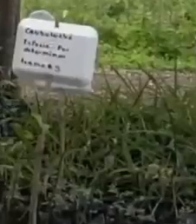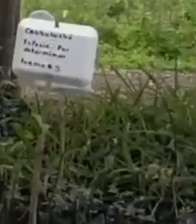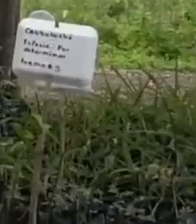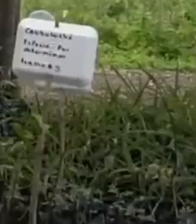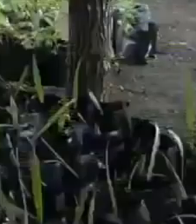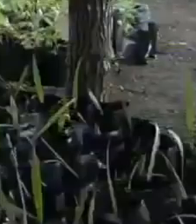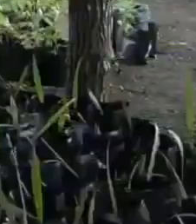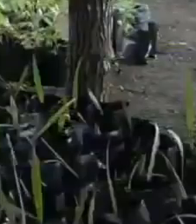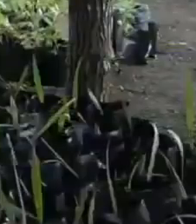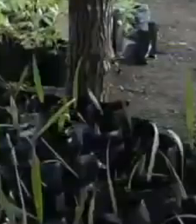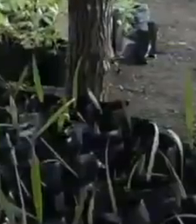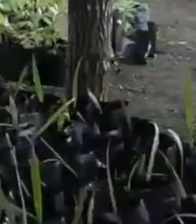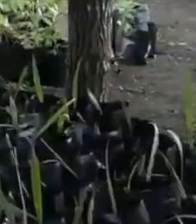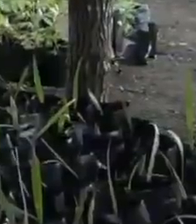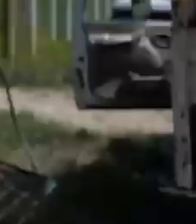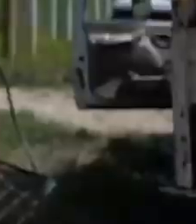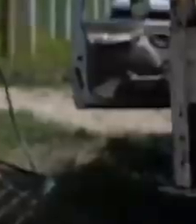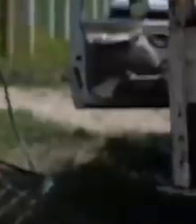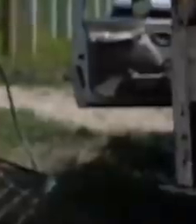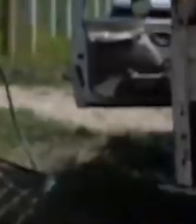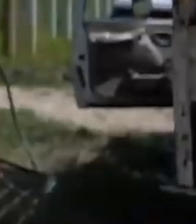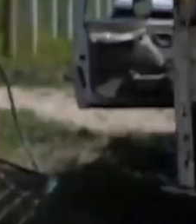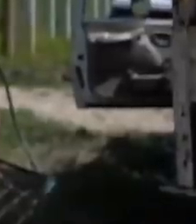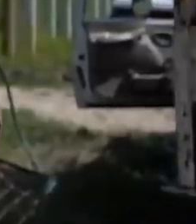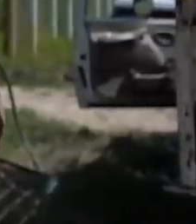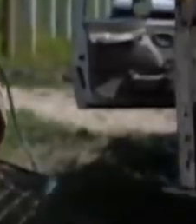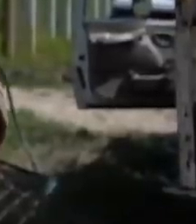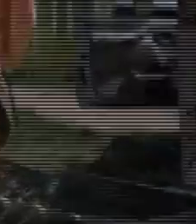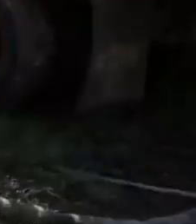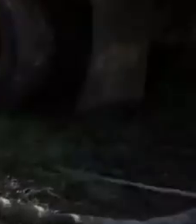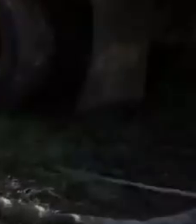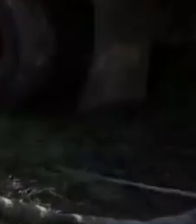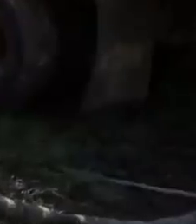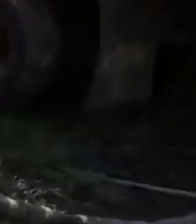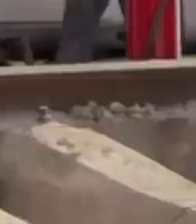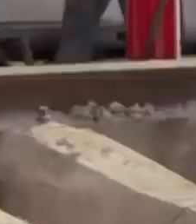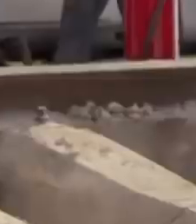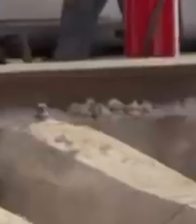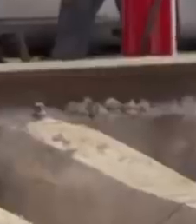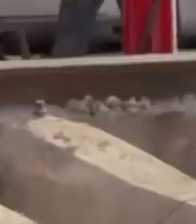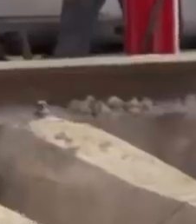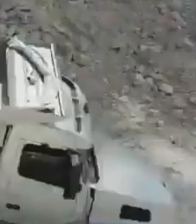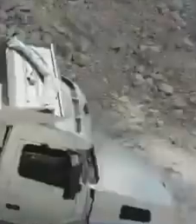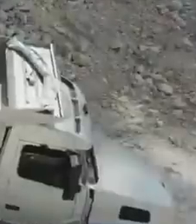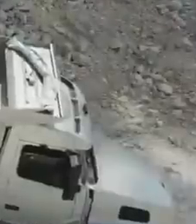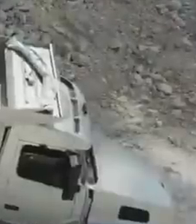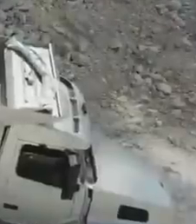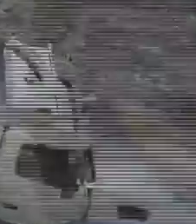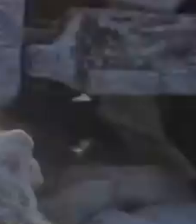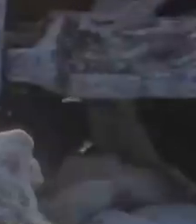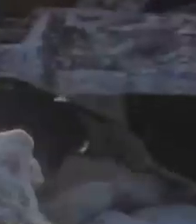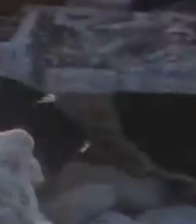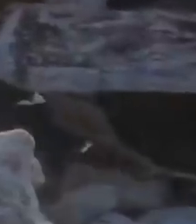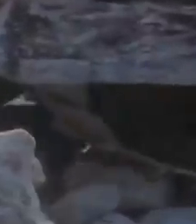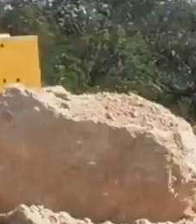comunitaria del territorio en 3 municipios. Económico. Tan solo en este tramo, hemos generado más